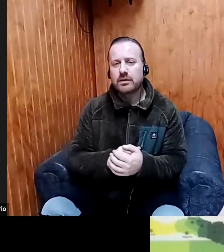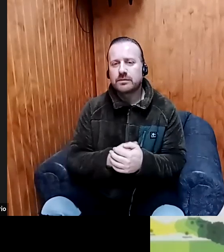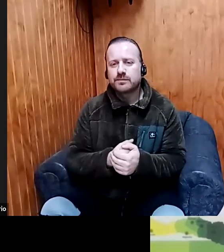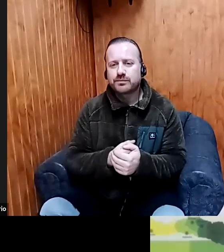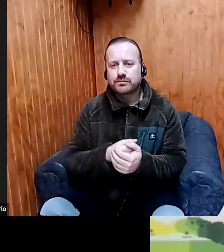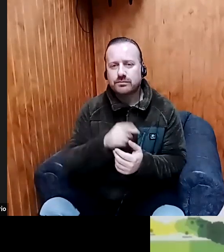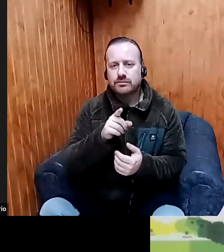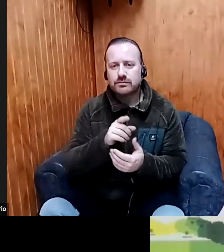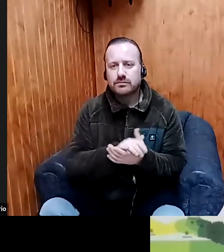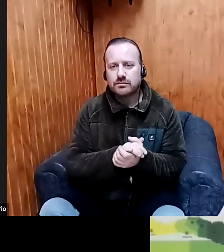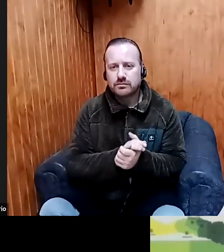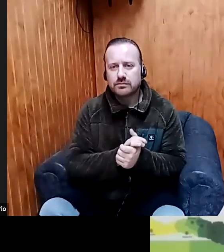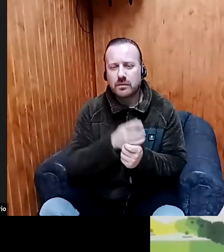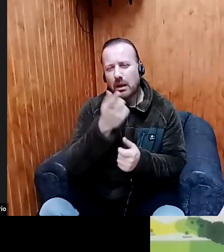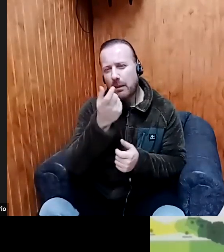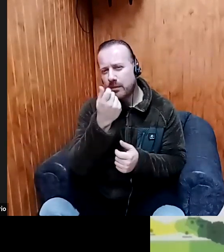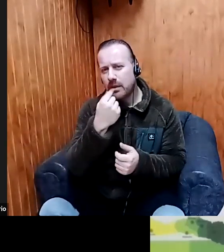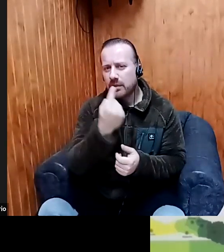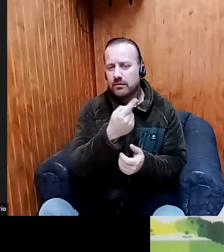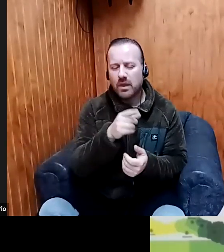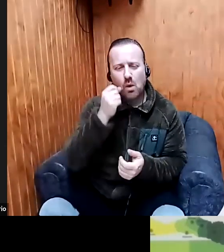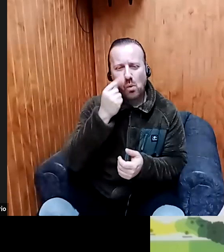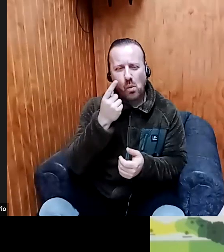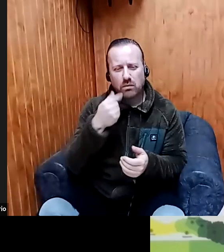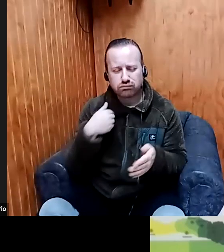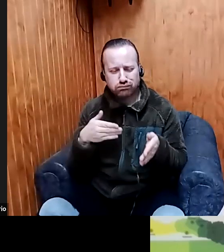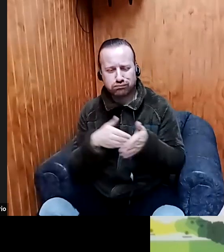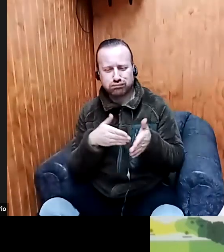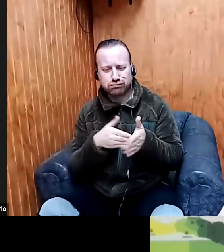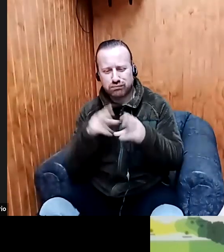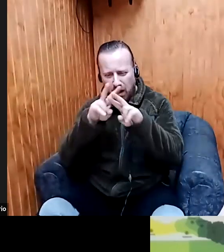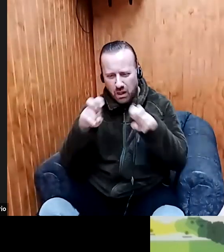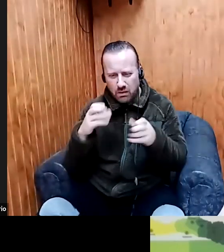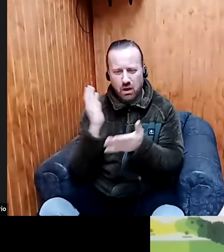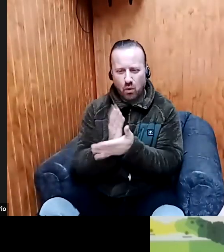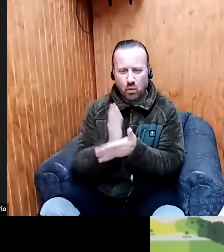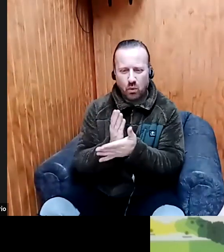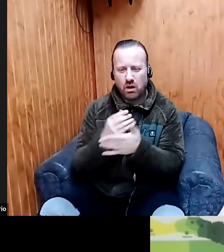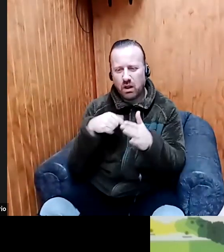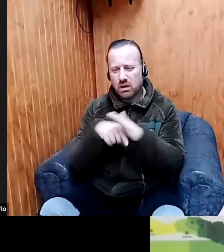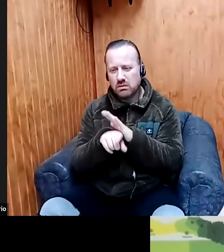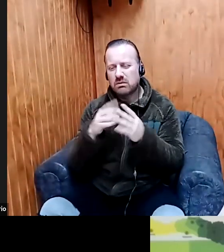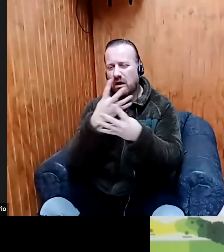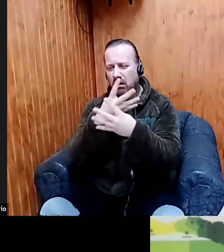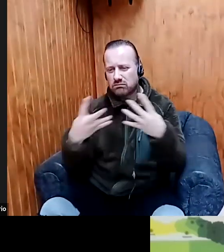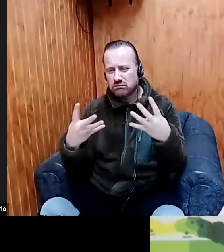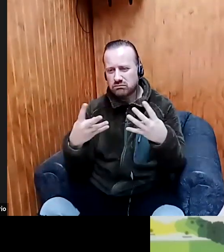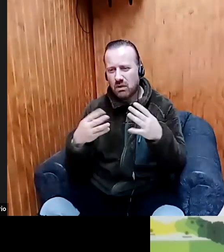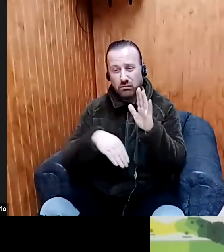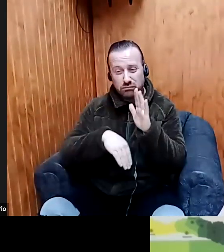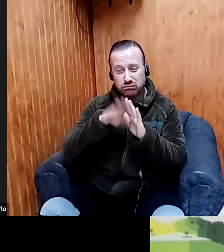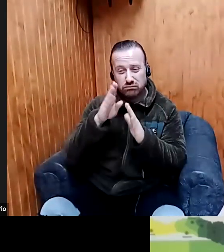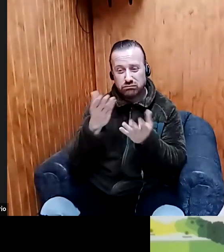Dice, probablemente similar también, ¿cuáles son las limitaciones para la indagación escolar en el marco de un currículum altamente